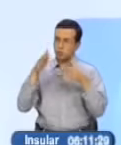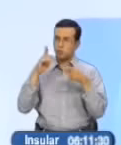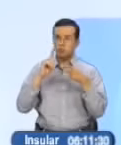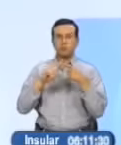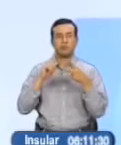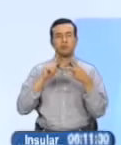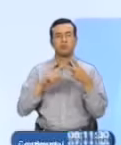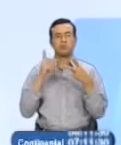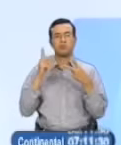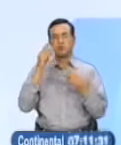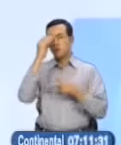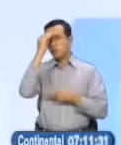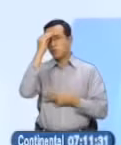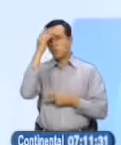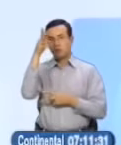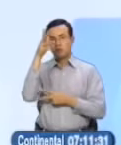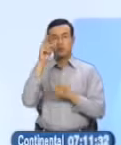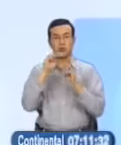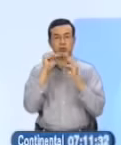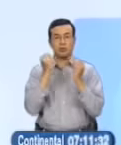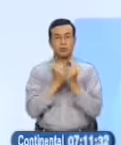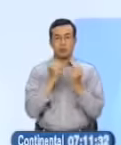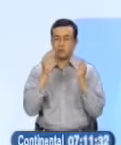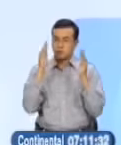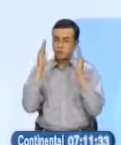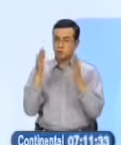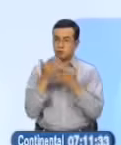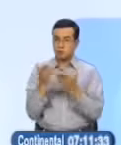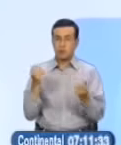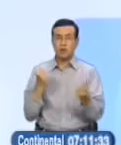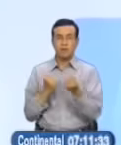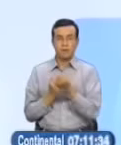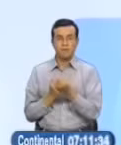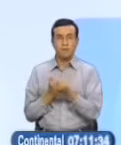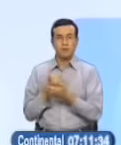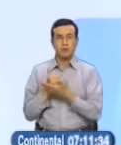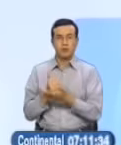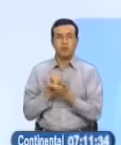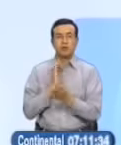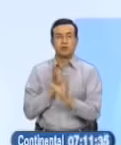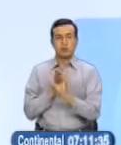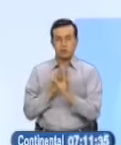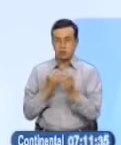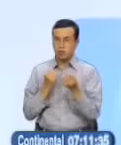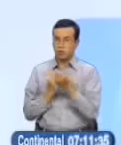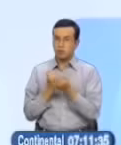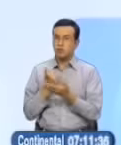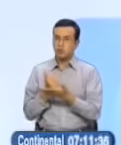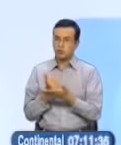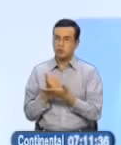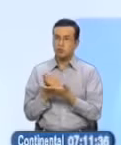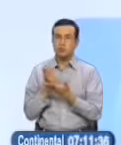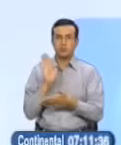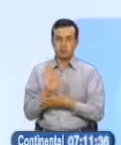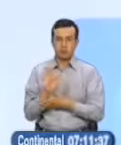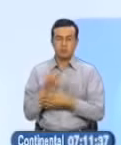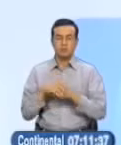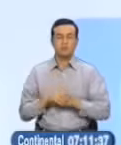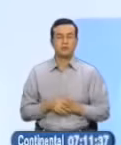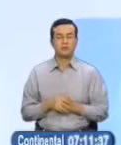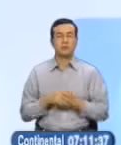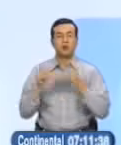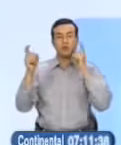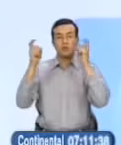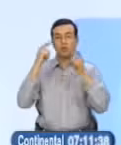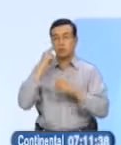mismas educadoras del MIES, atención, apoyo emocional, apoyo psicológico,